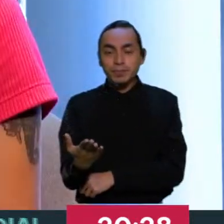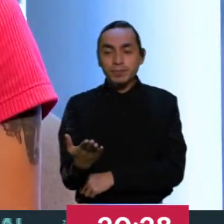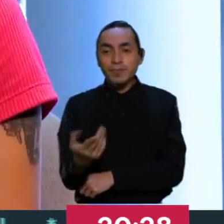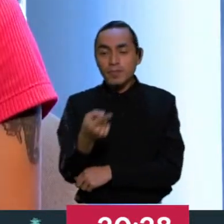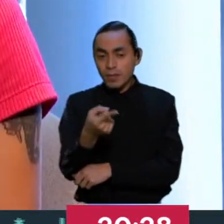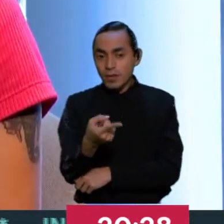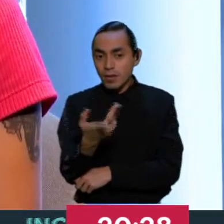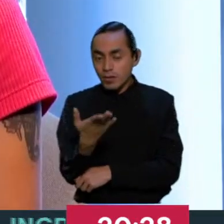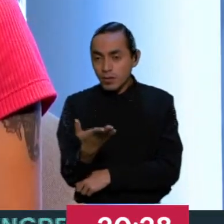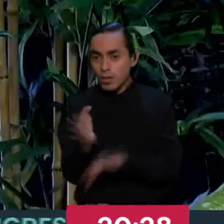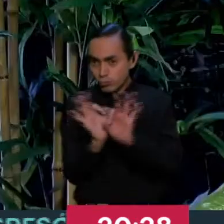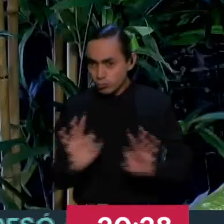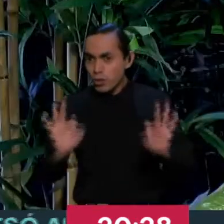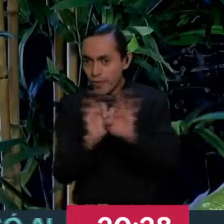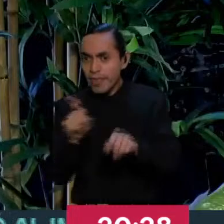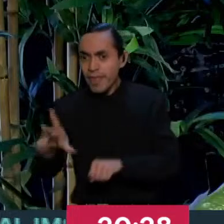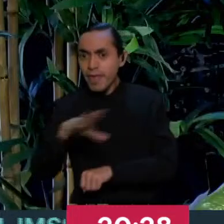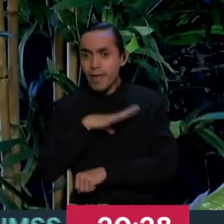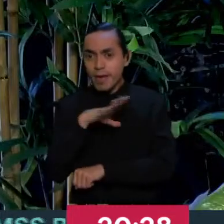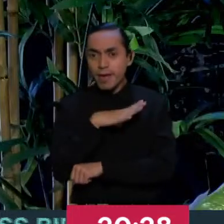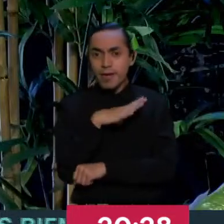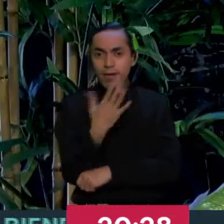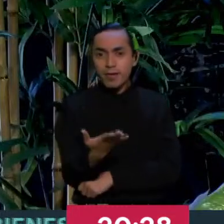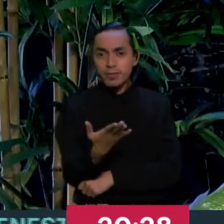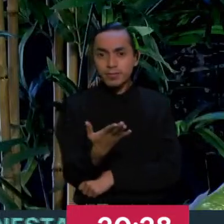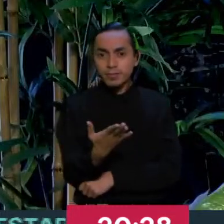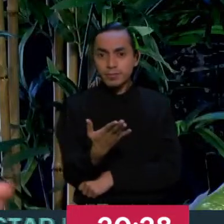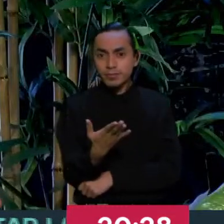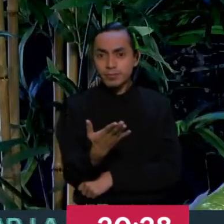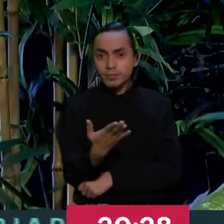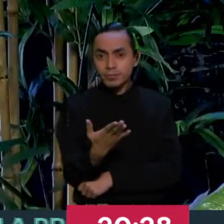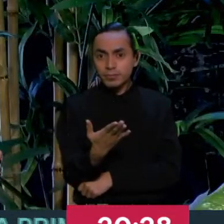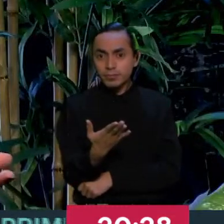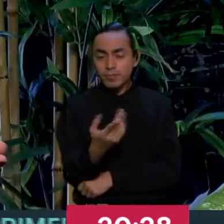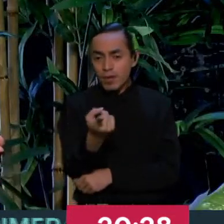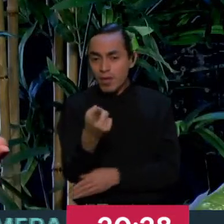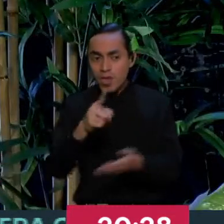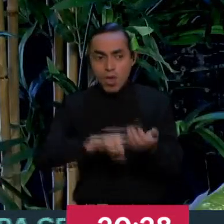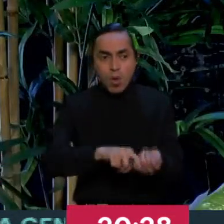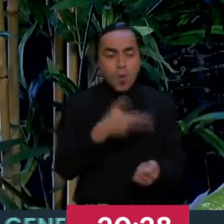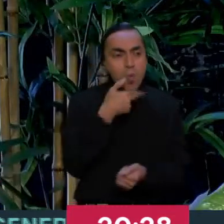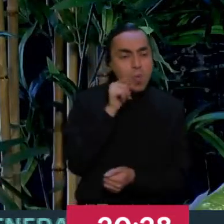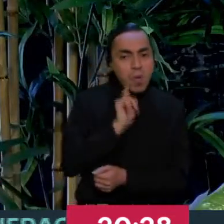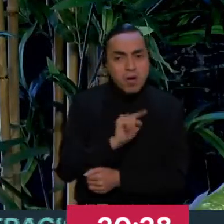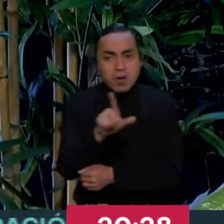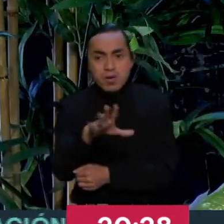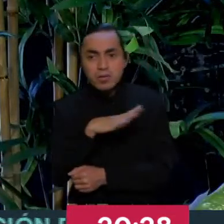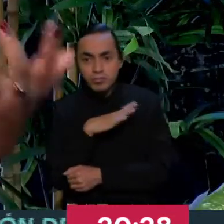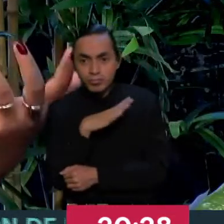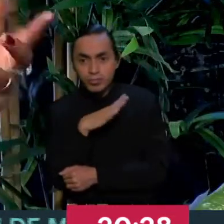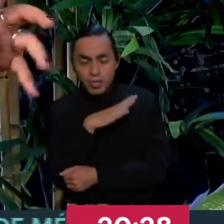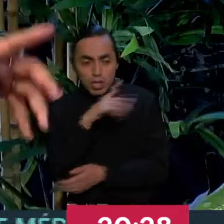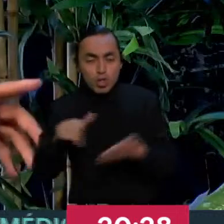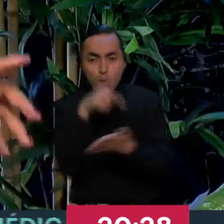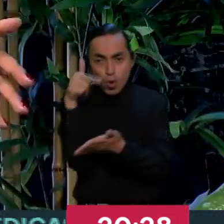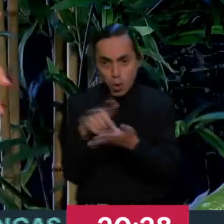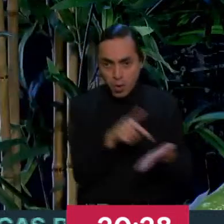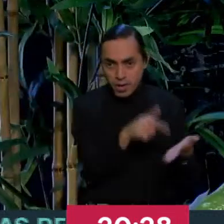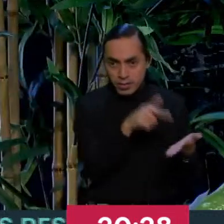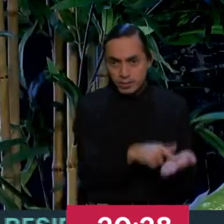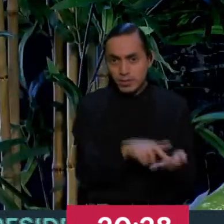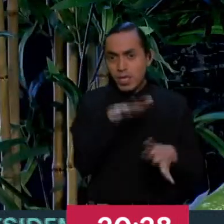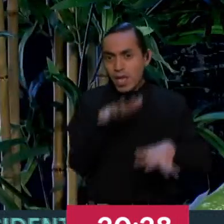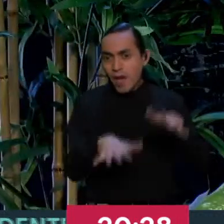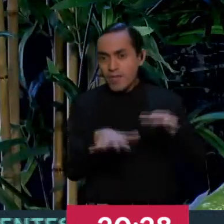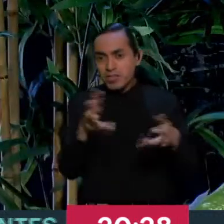importante también es que no solamente existan estas cuotas de género de algún modo, ¿no? Que se concedan estos espacios que muchas veces se